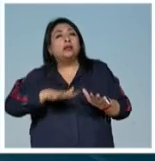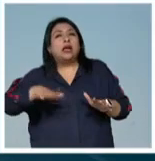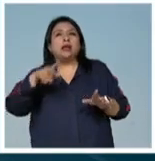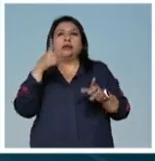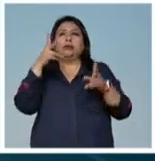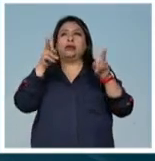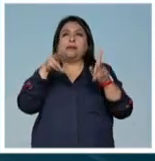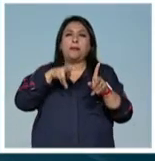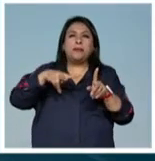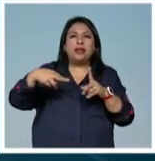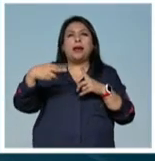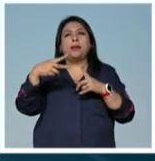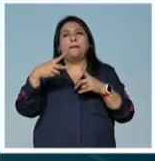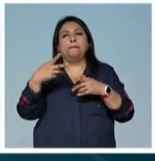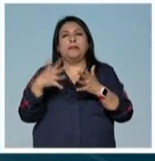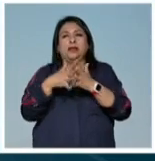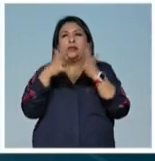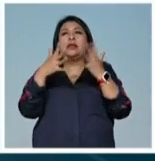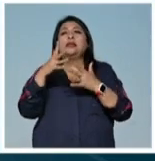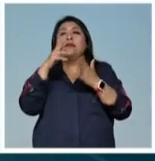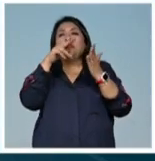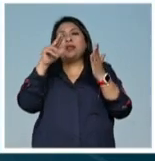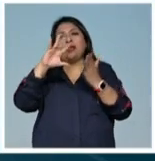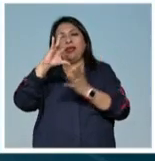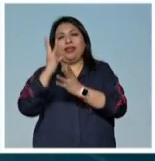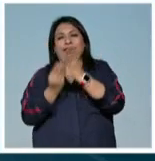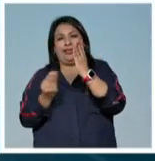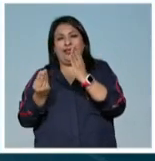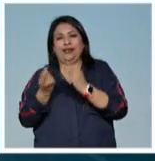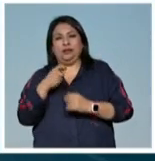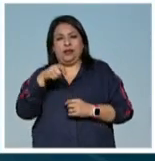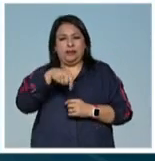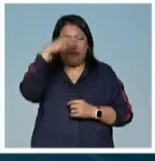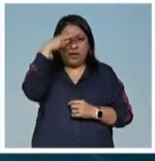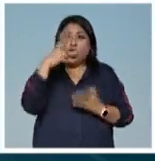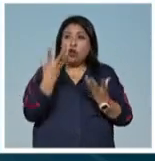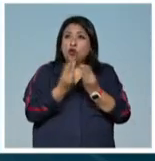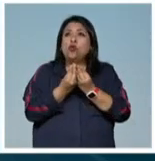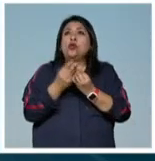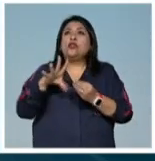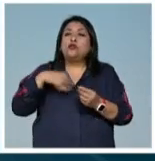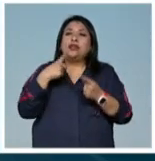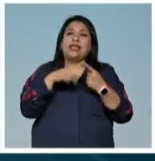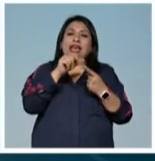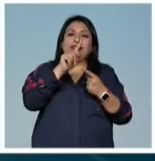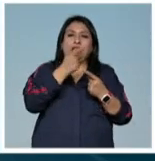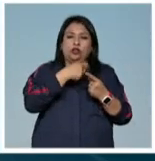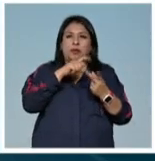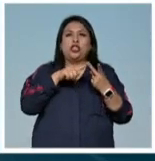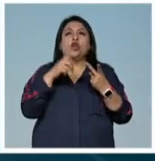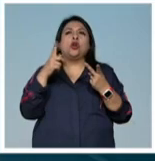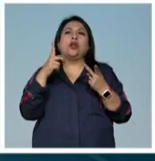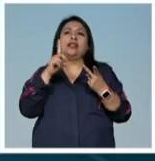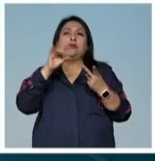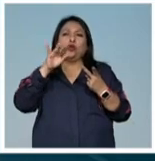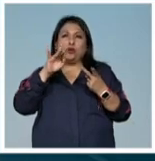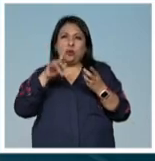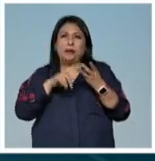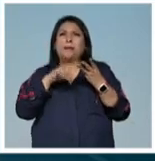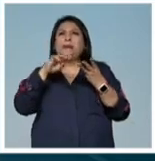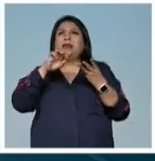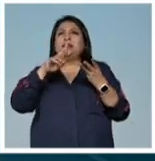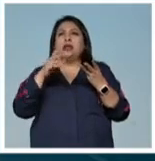y Presencia, obras del exilio republicano español en México, se da gracias a un esfuerzo conjunto entre el Ateneo Español, la Diputación de Huelva, el